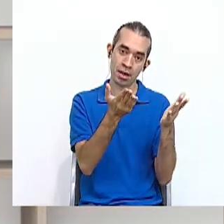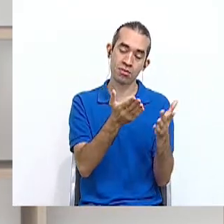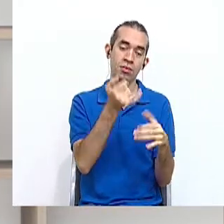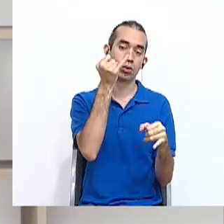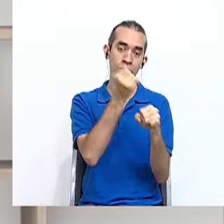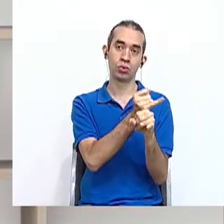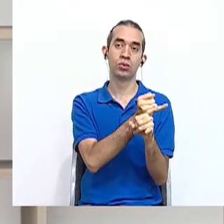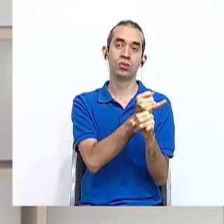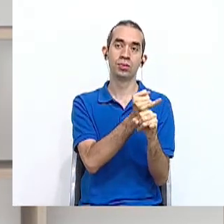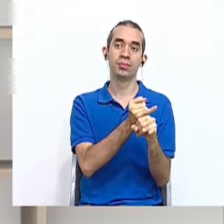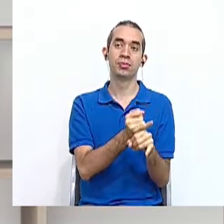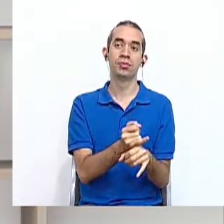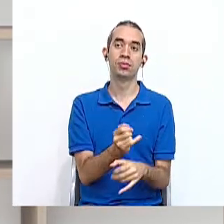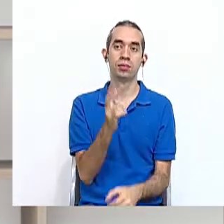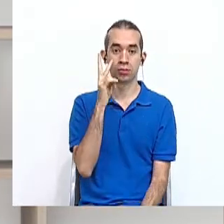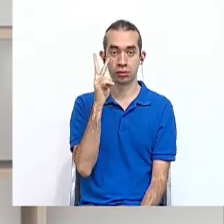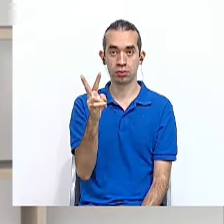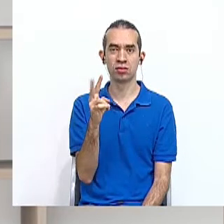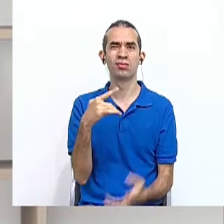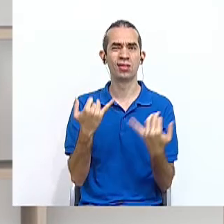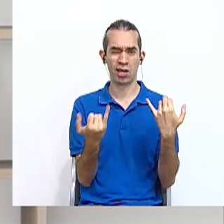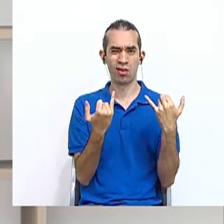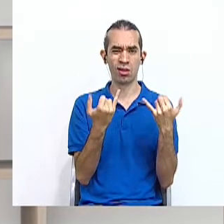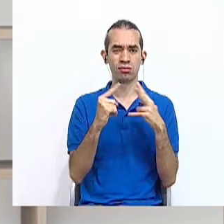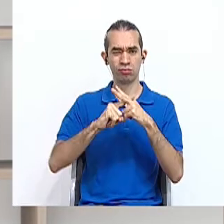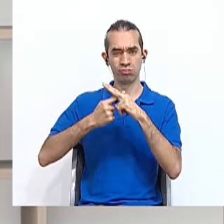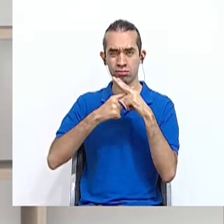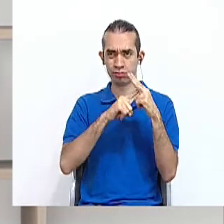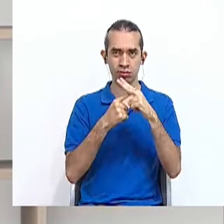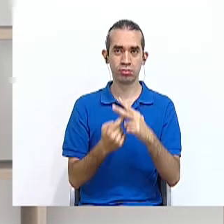institución. Muy bien, arreglémoslo entonces.